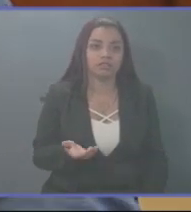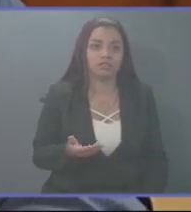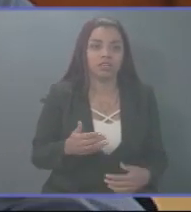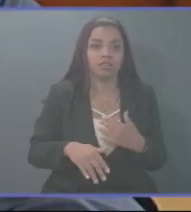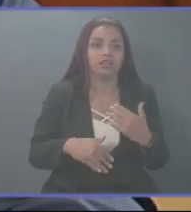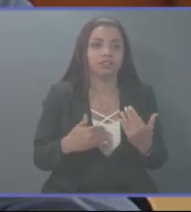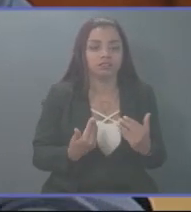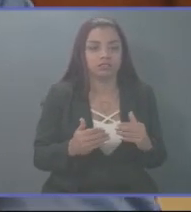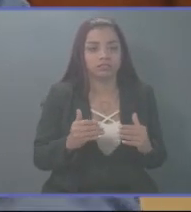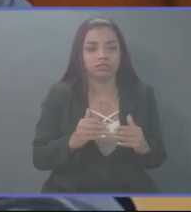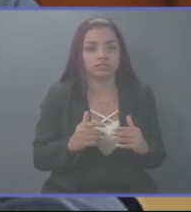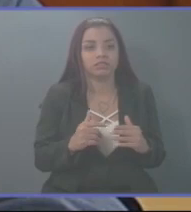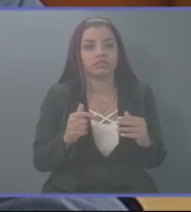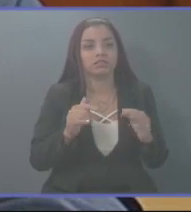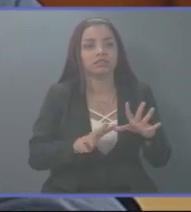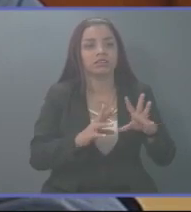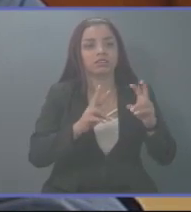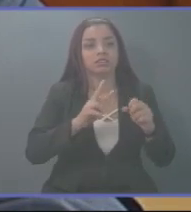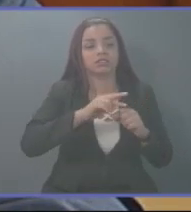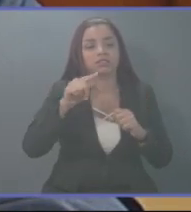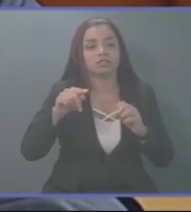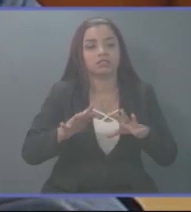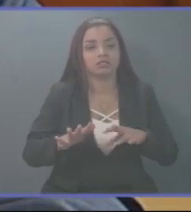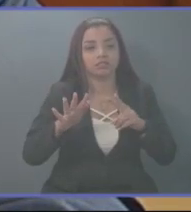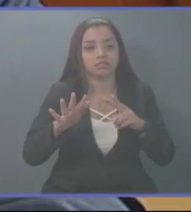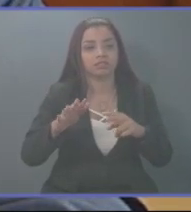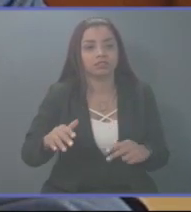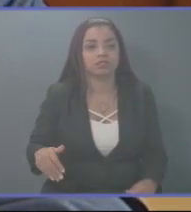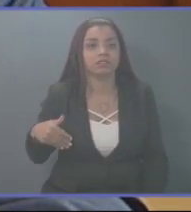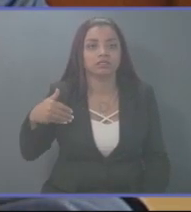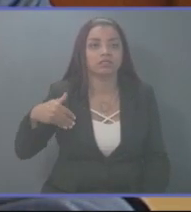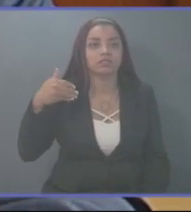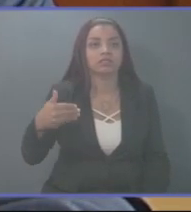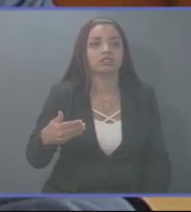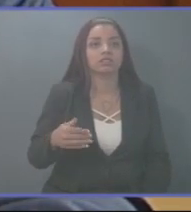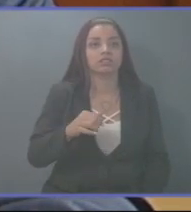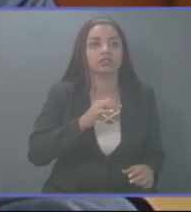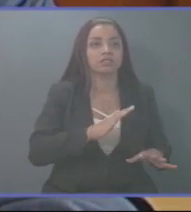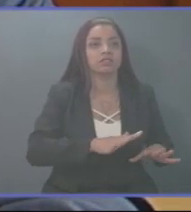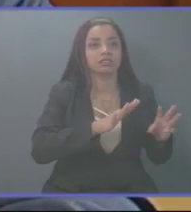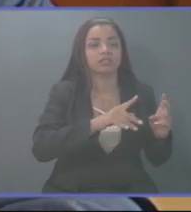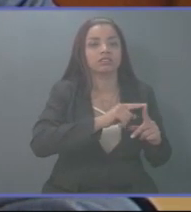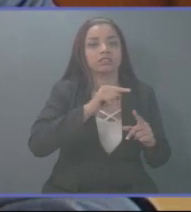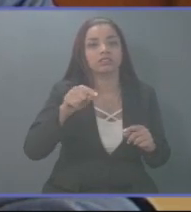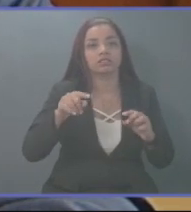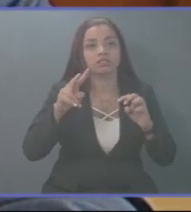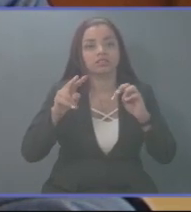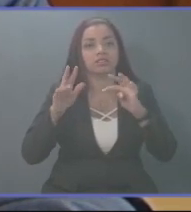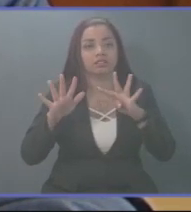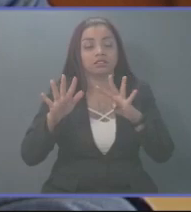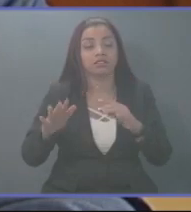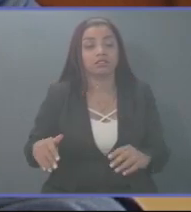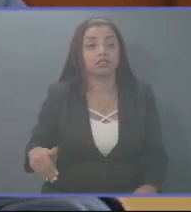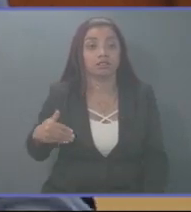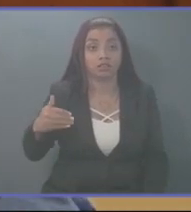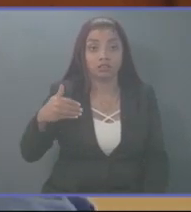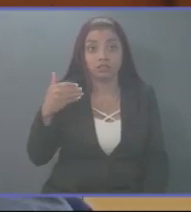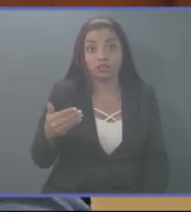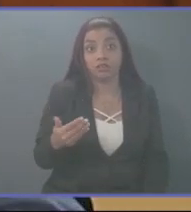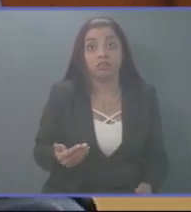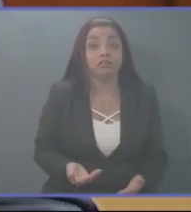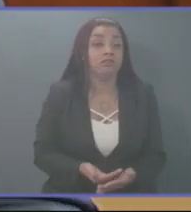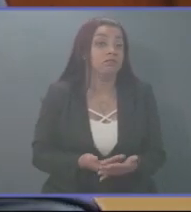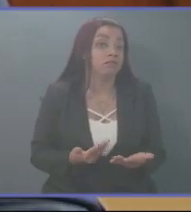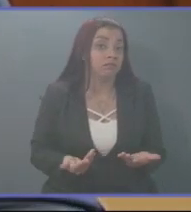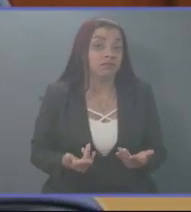los 17 años, y o joven de los 18 a los 29 años, indicando